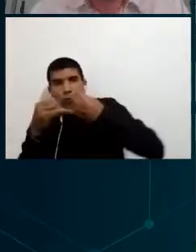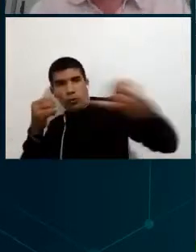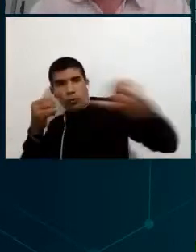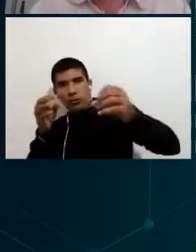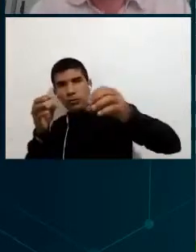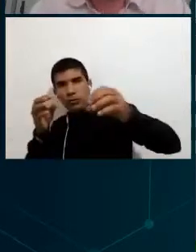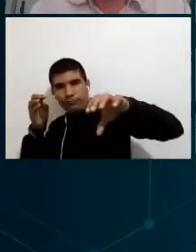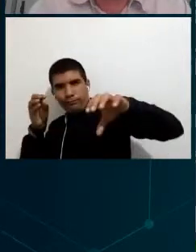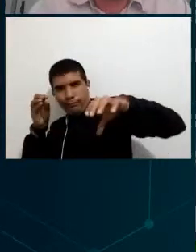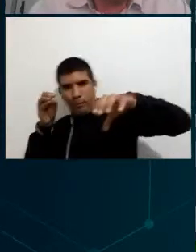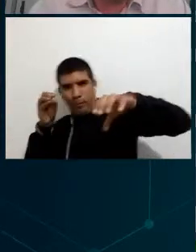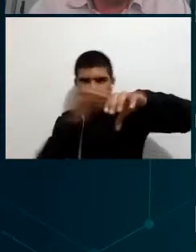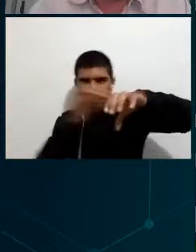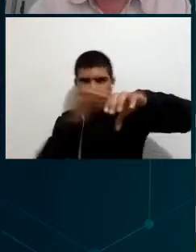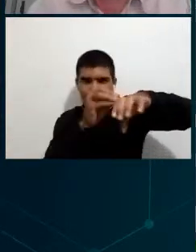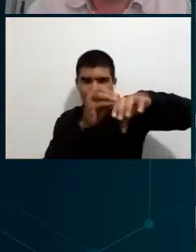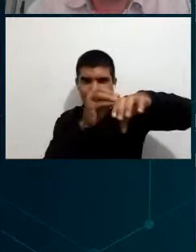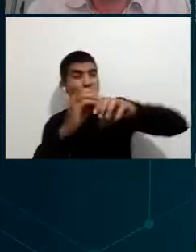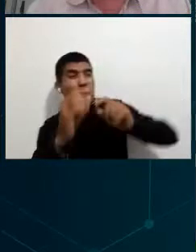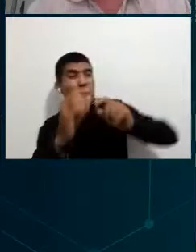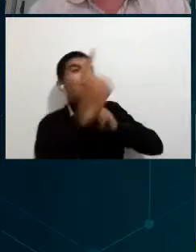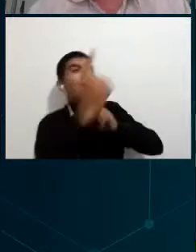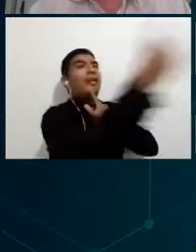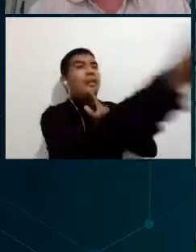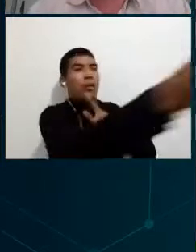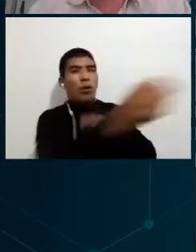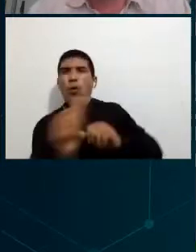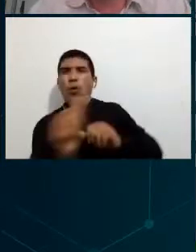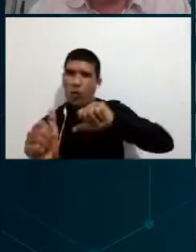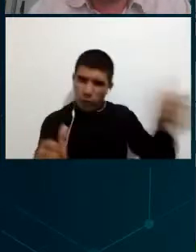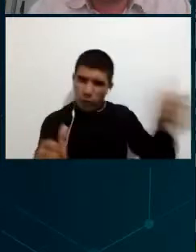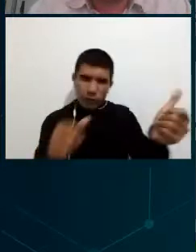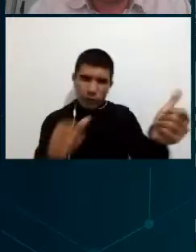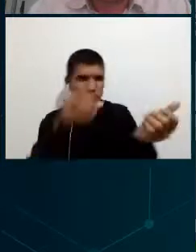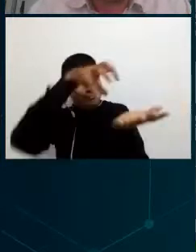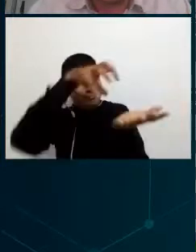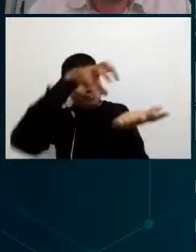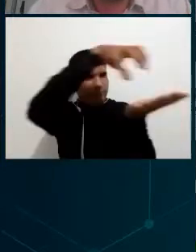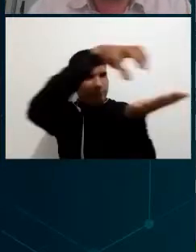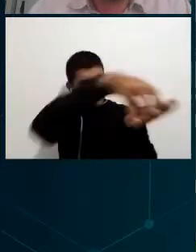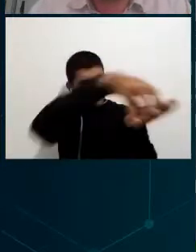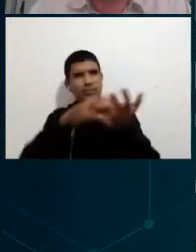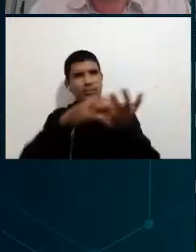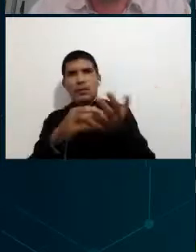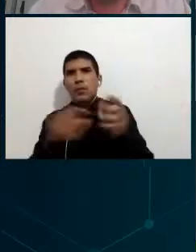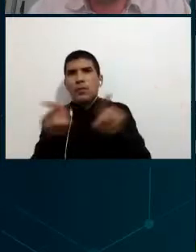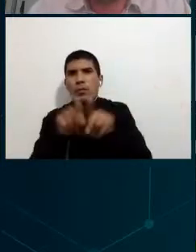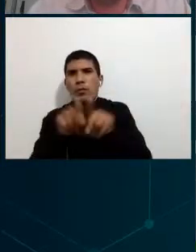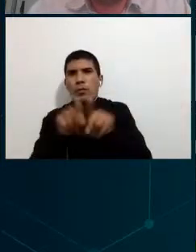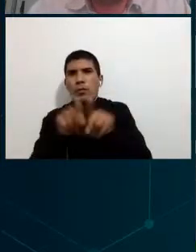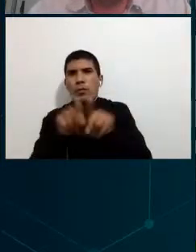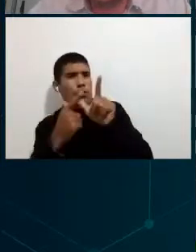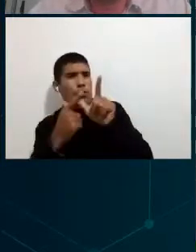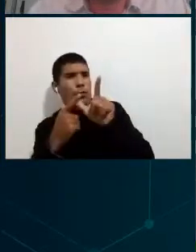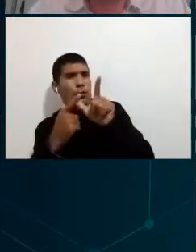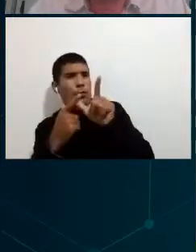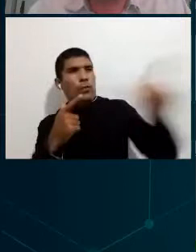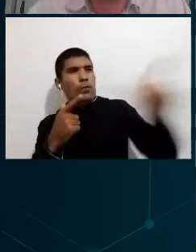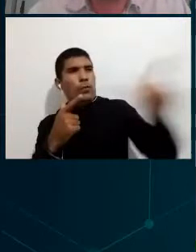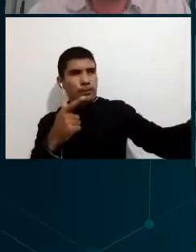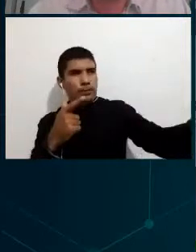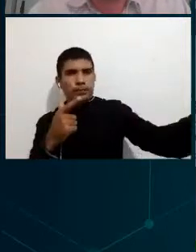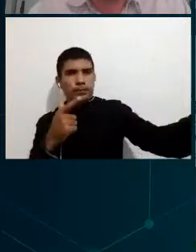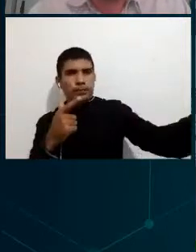línea. Esta ruta larga la evaluamos con la finalidad de ante una aplicación práctica en nuestra red